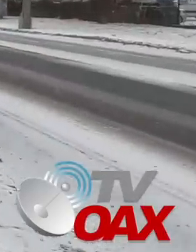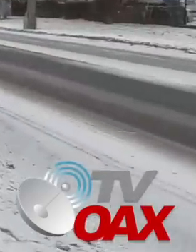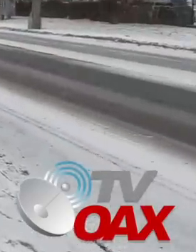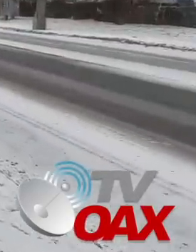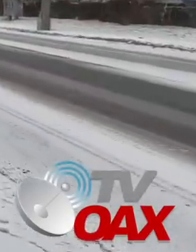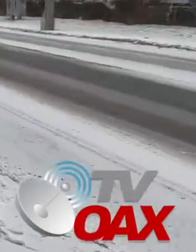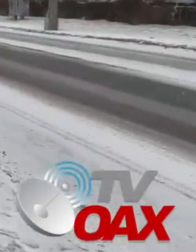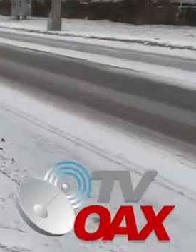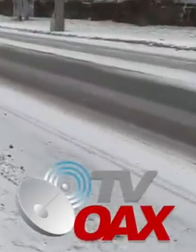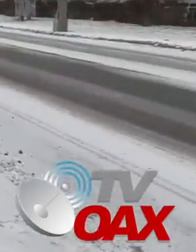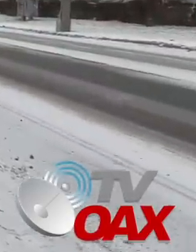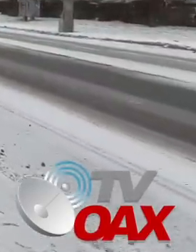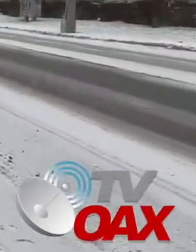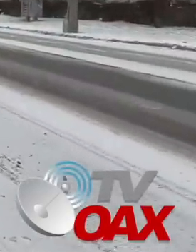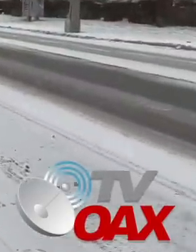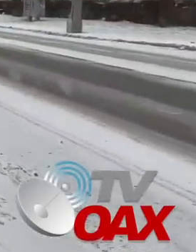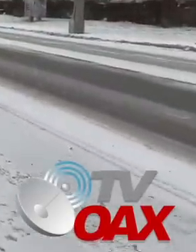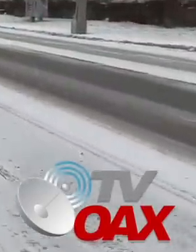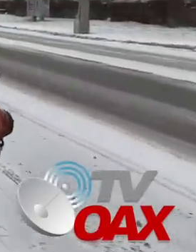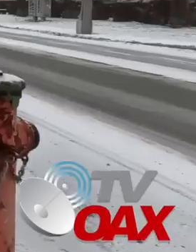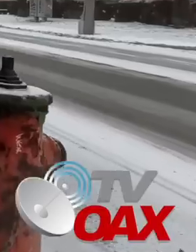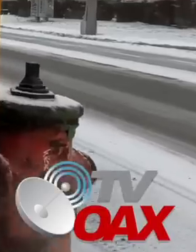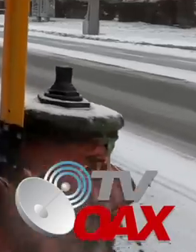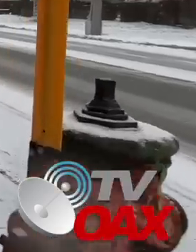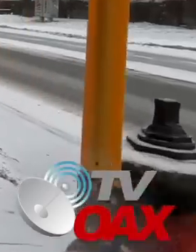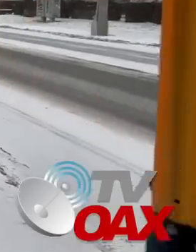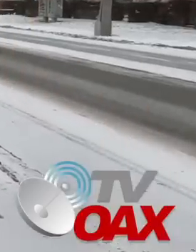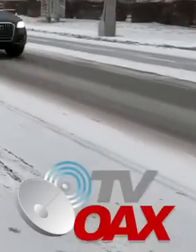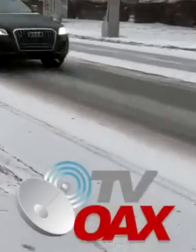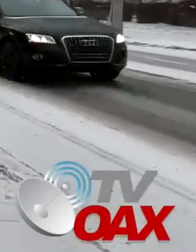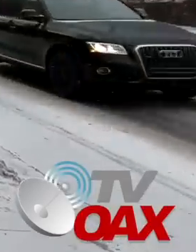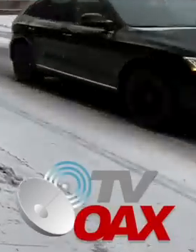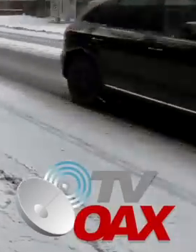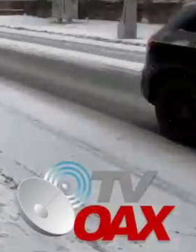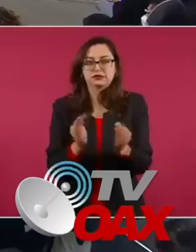está la incertidumbre por el invierno